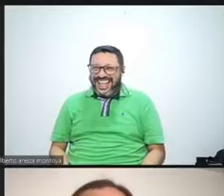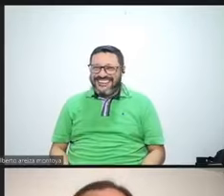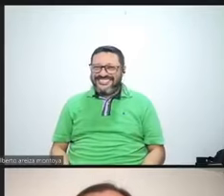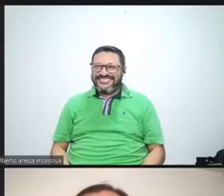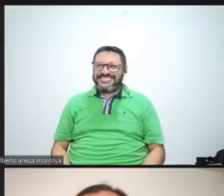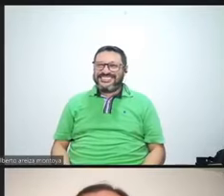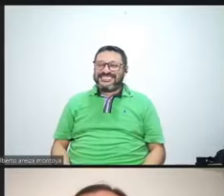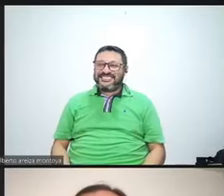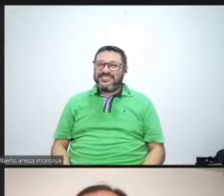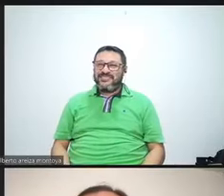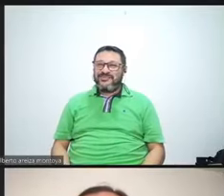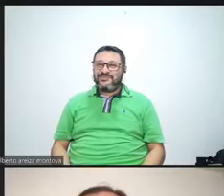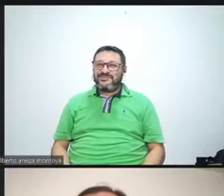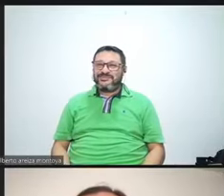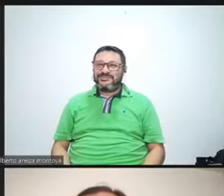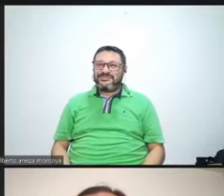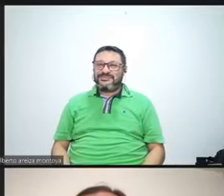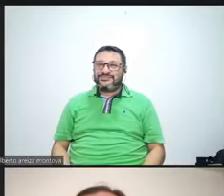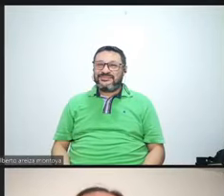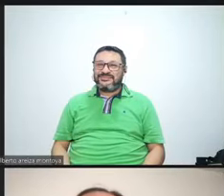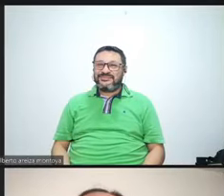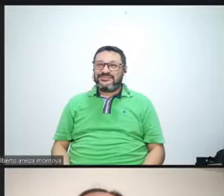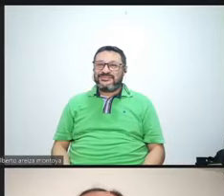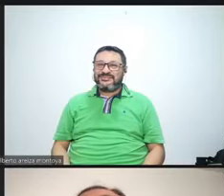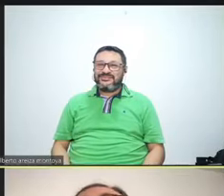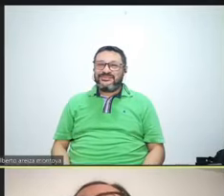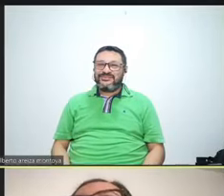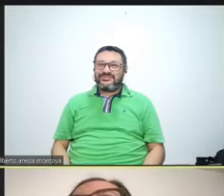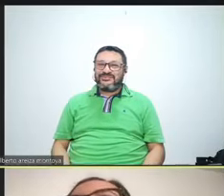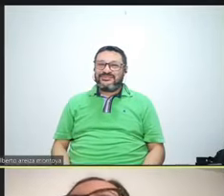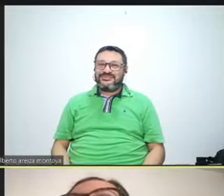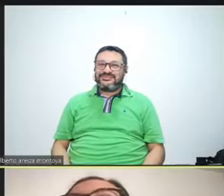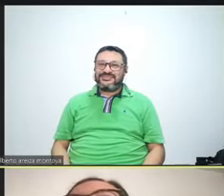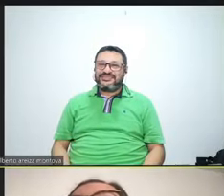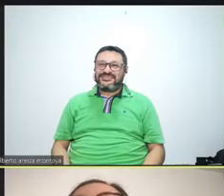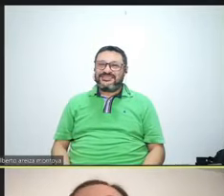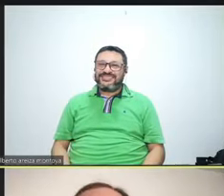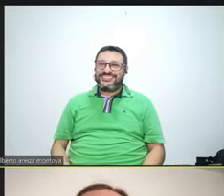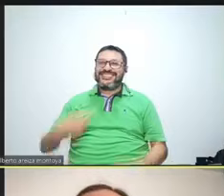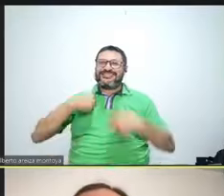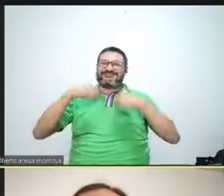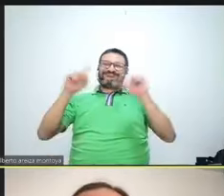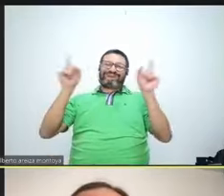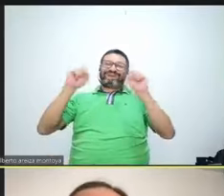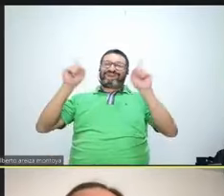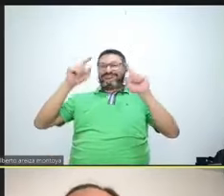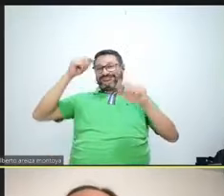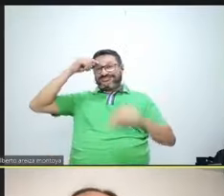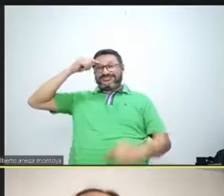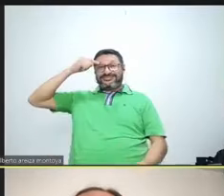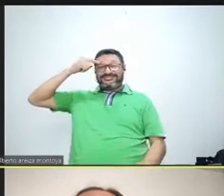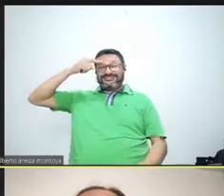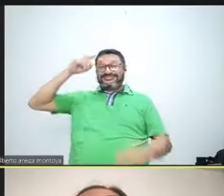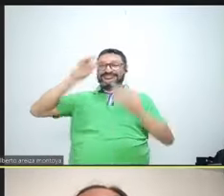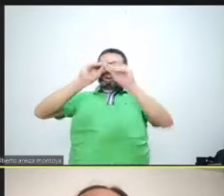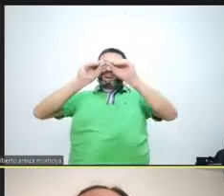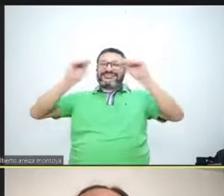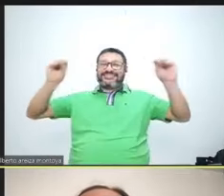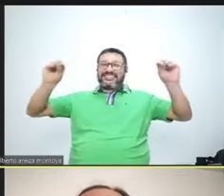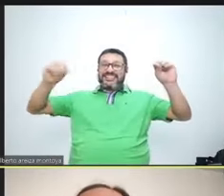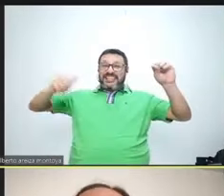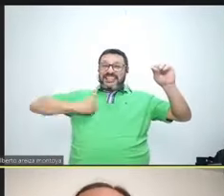Caro tiene retorno ahí, estaba viendo lo que sale. Sí, estoy acá precisamente, y aprovecho para todos nuestros televidentes